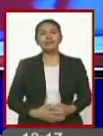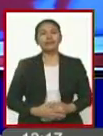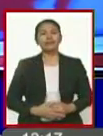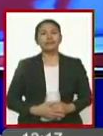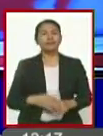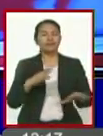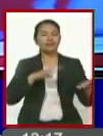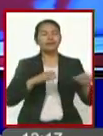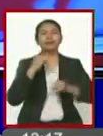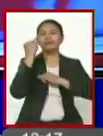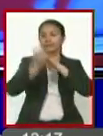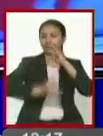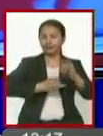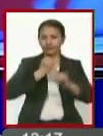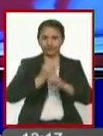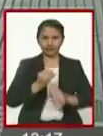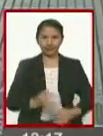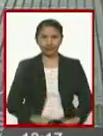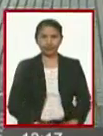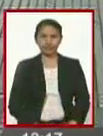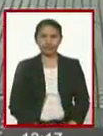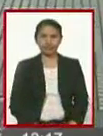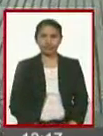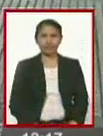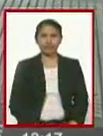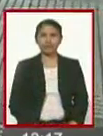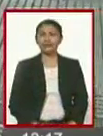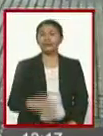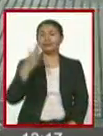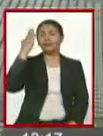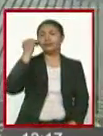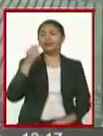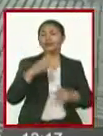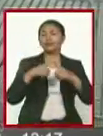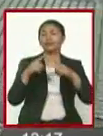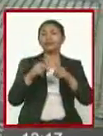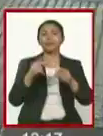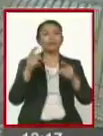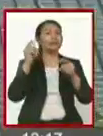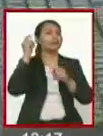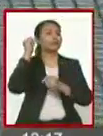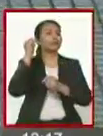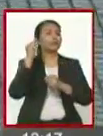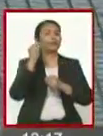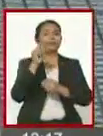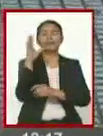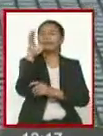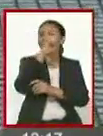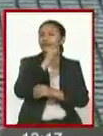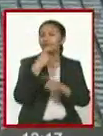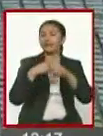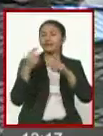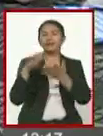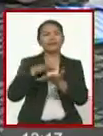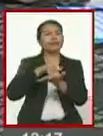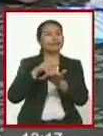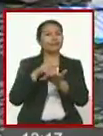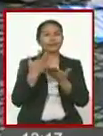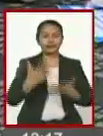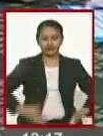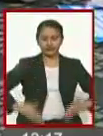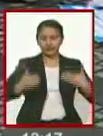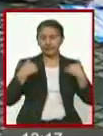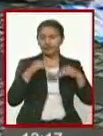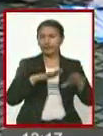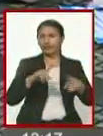actividad se realiza a nivel internacional porque los peluches son testigos silenciosos de las muchas situaciones vulnerables en que